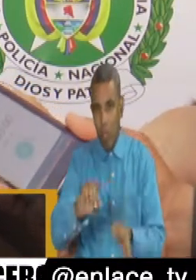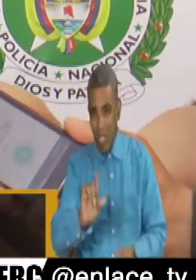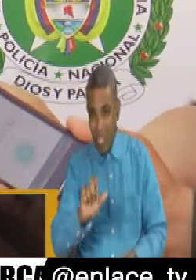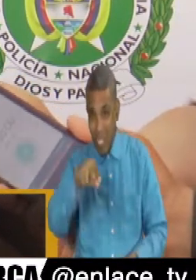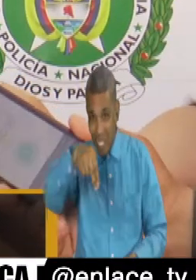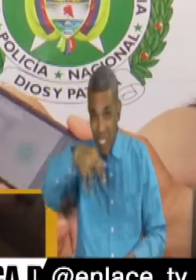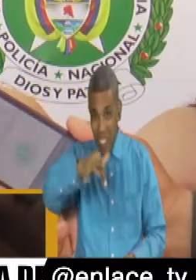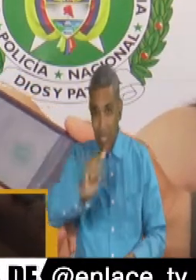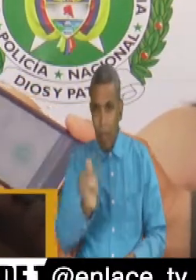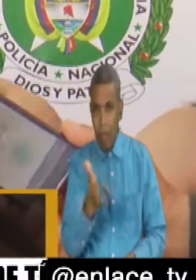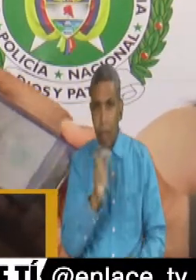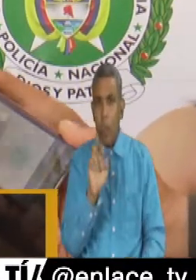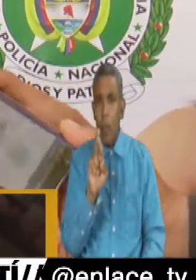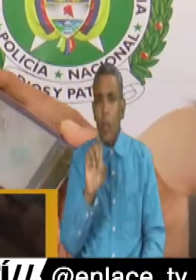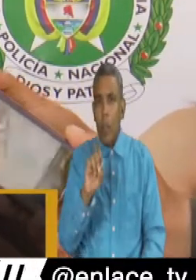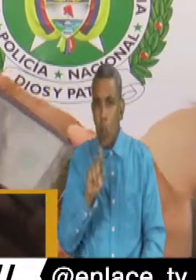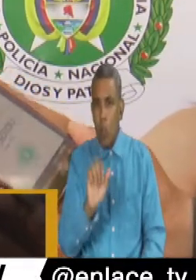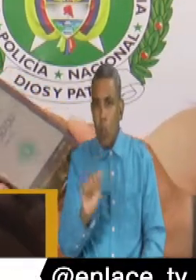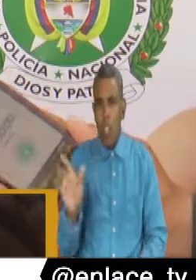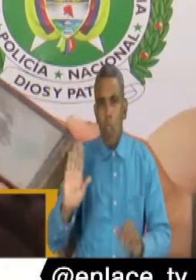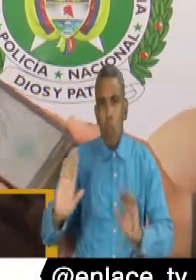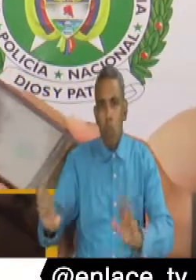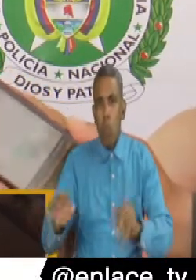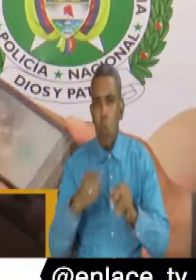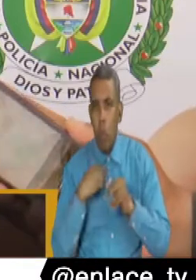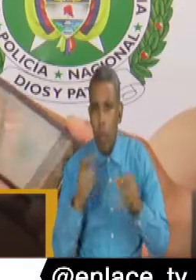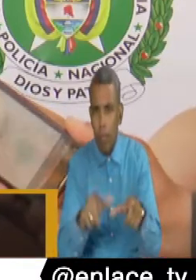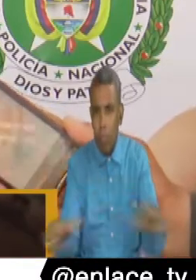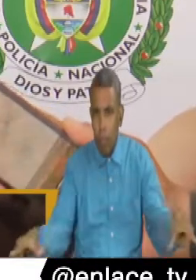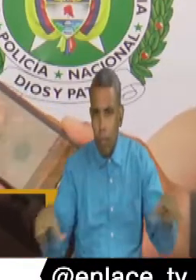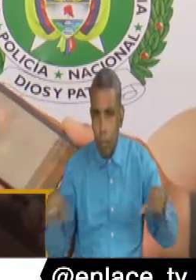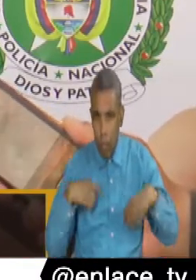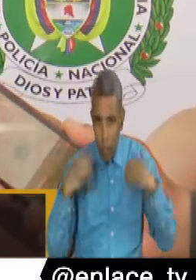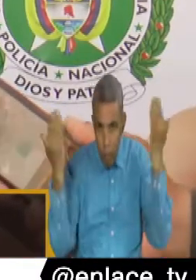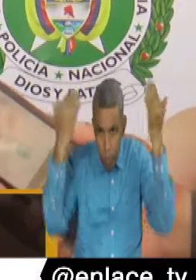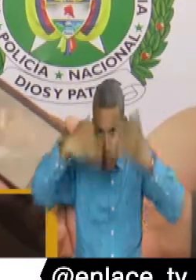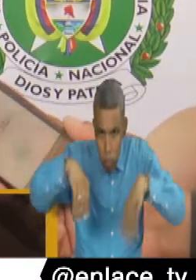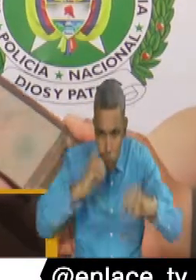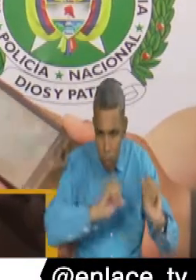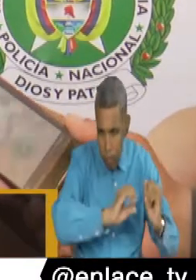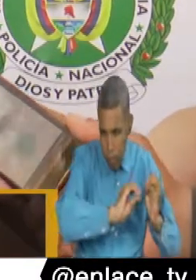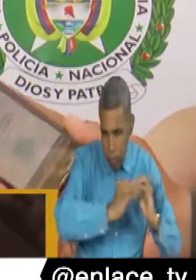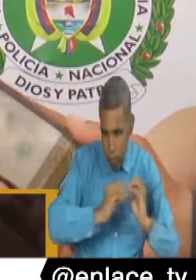para el procesamiento de base de coca. Fueron capturadas 7 personas en flagrancia.